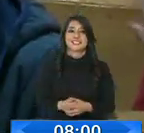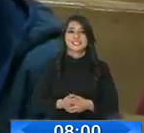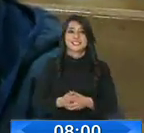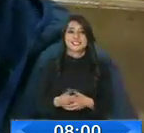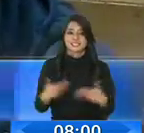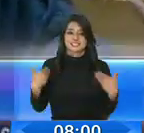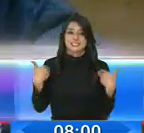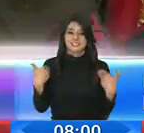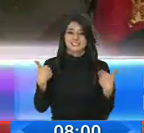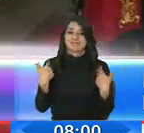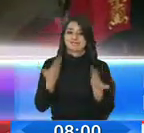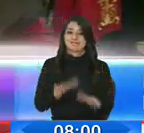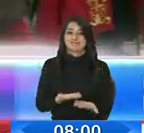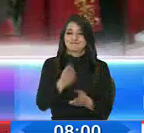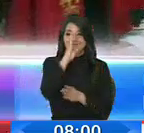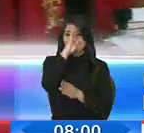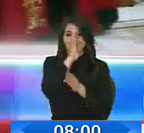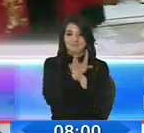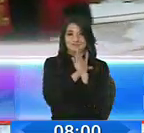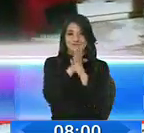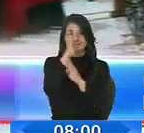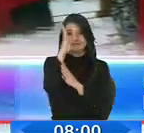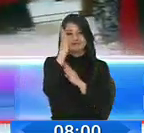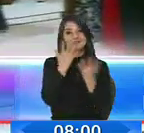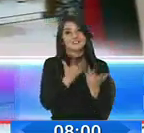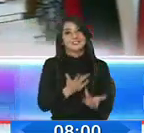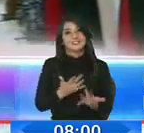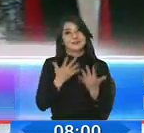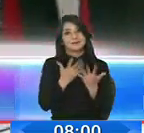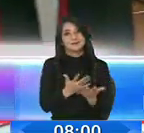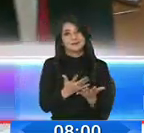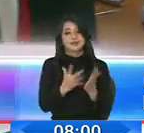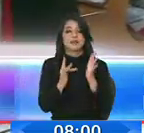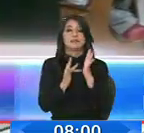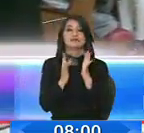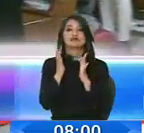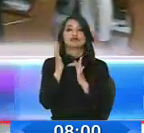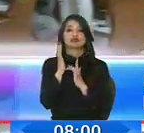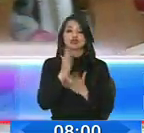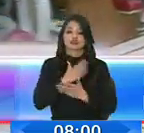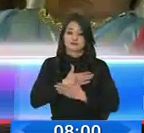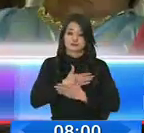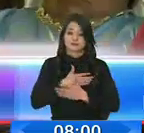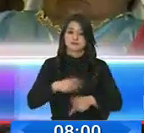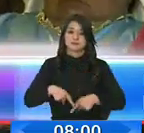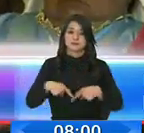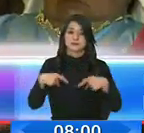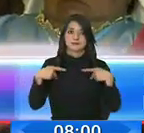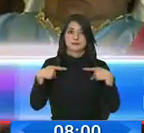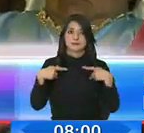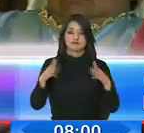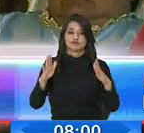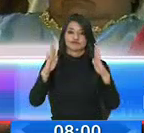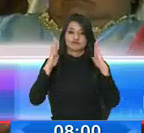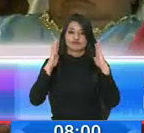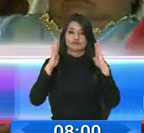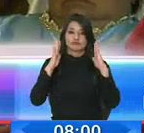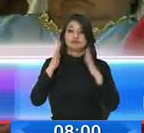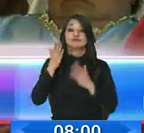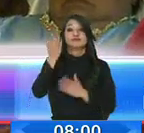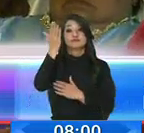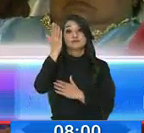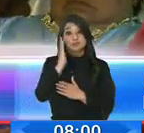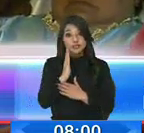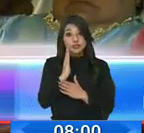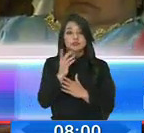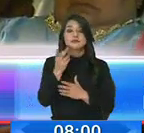y devoción, los fieles esperan con ansias la llegada del niño Dios a sus hogares. Que el niño Dios que nace en